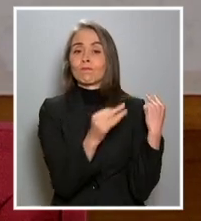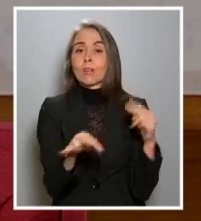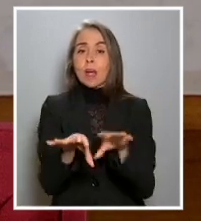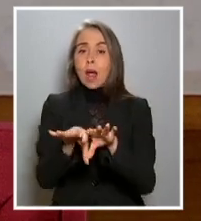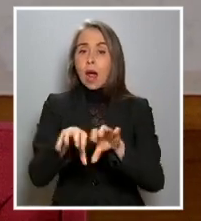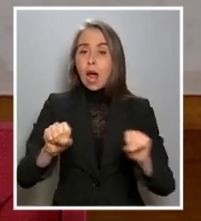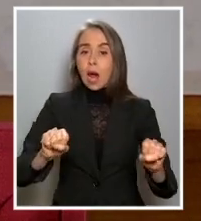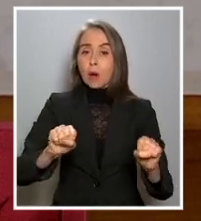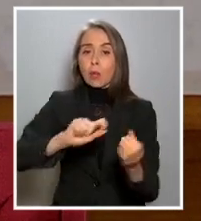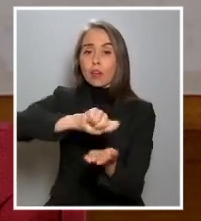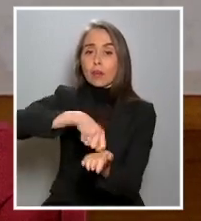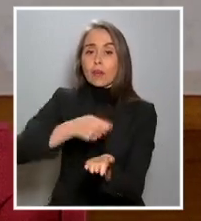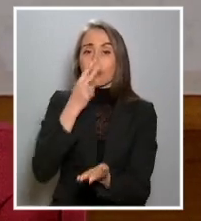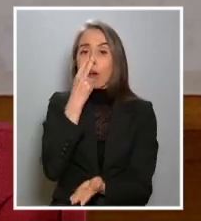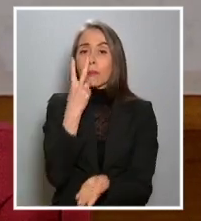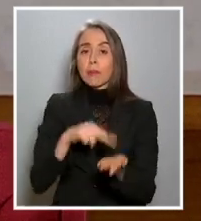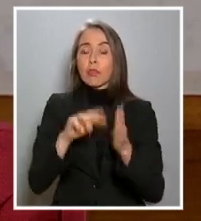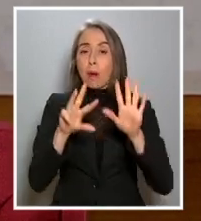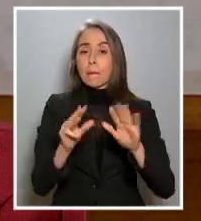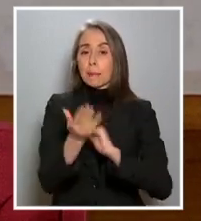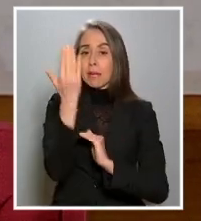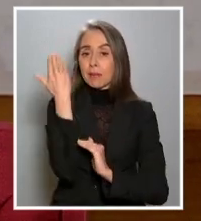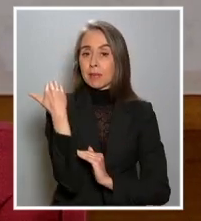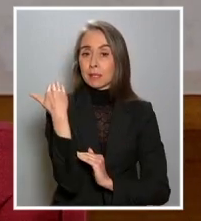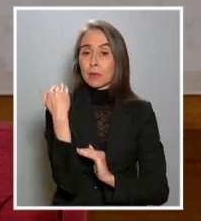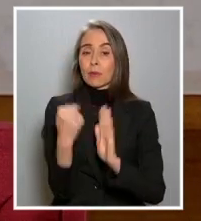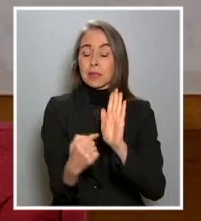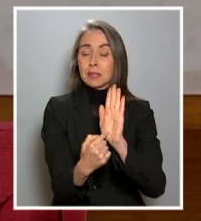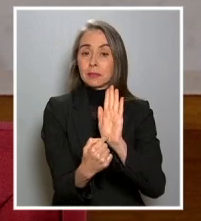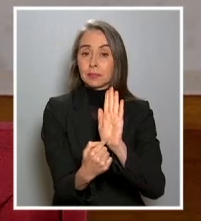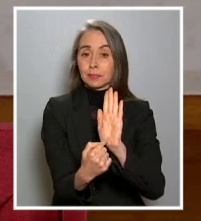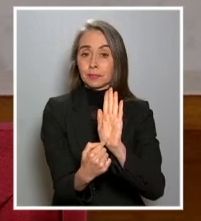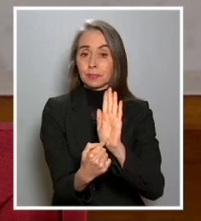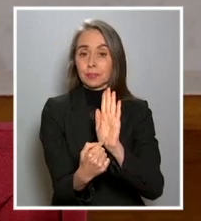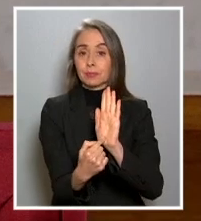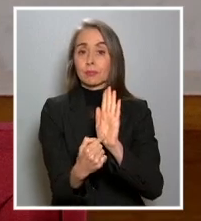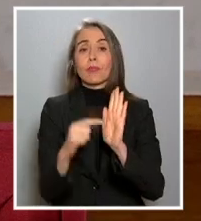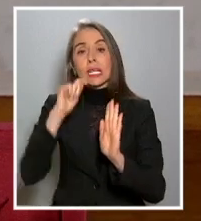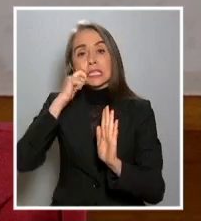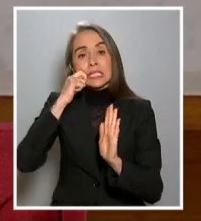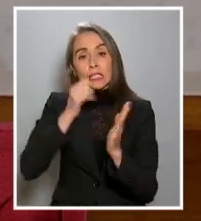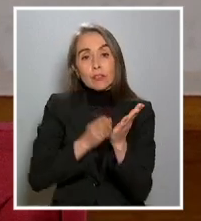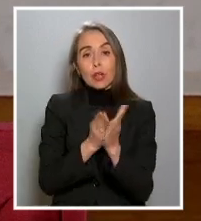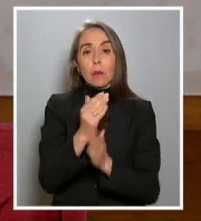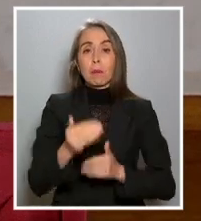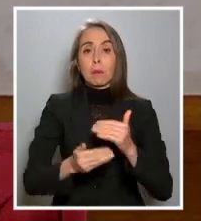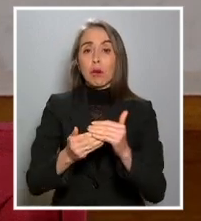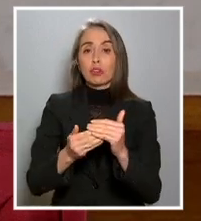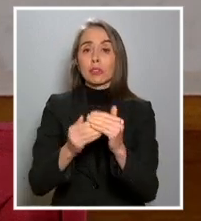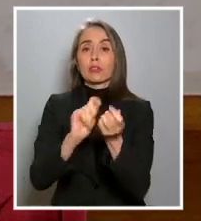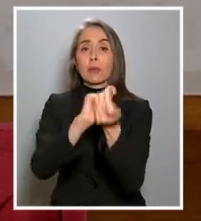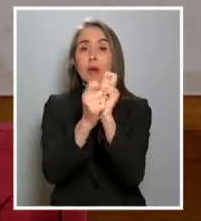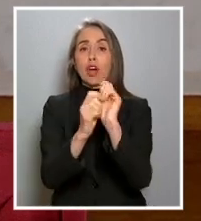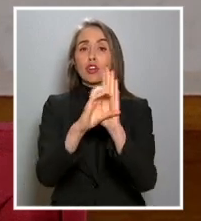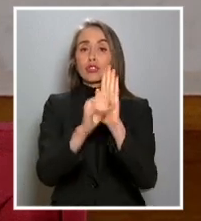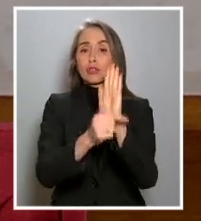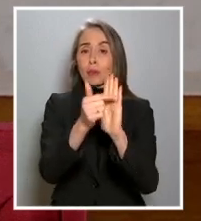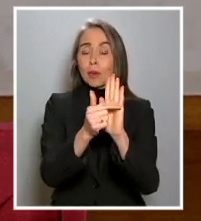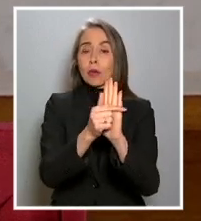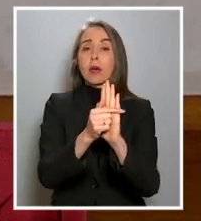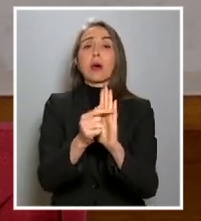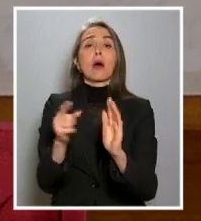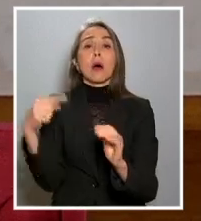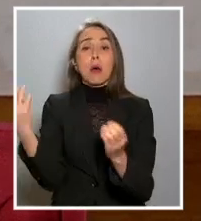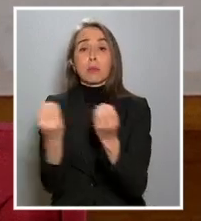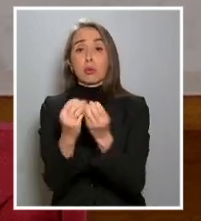acuerdo de noviembre de 2019 el que significó iniciar un proceso constitucional que fue ampliamente